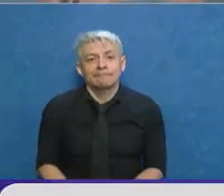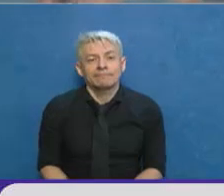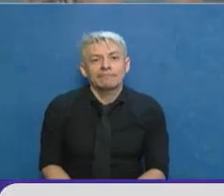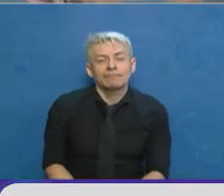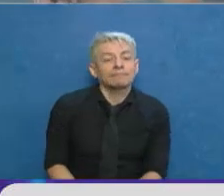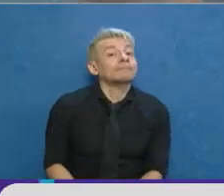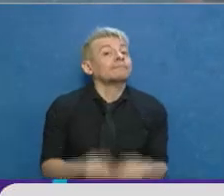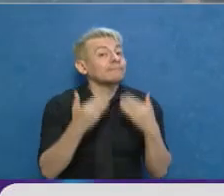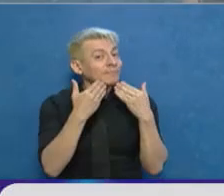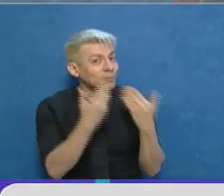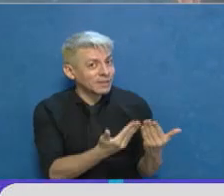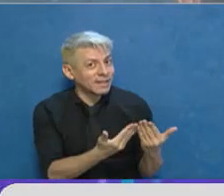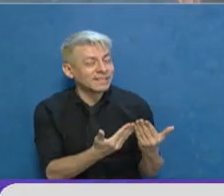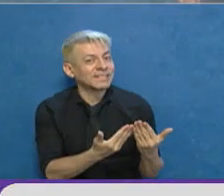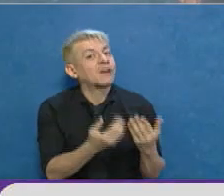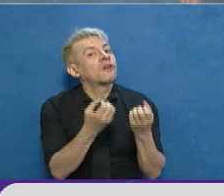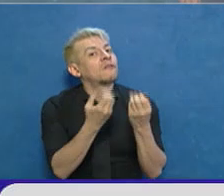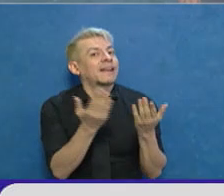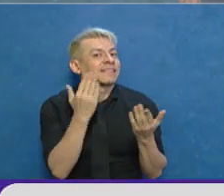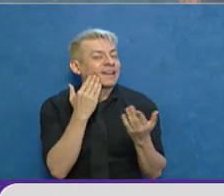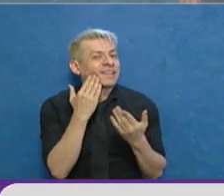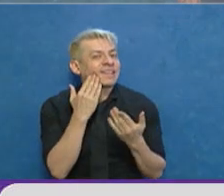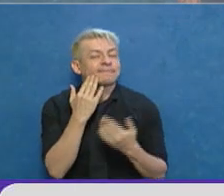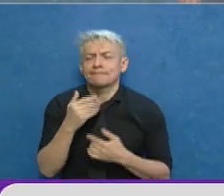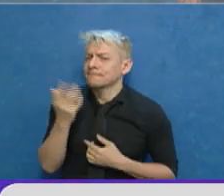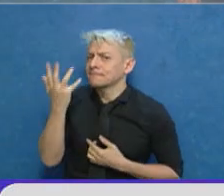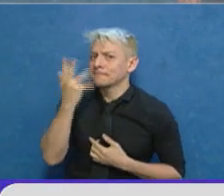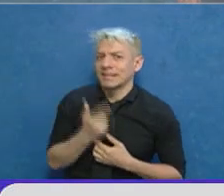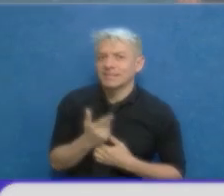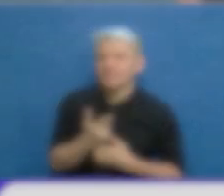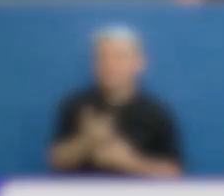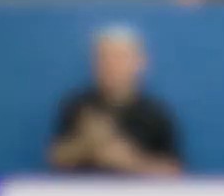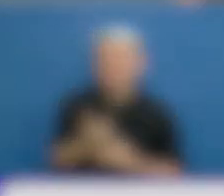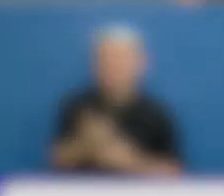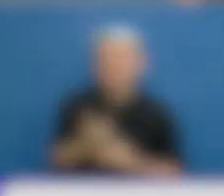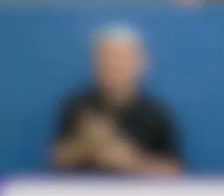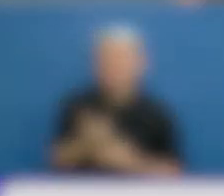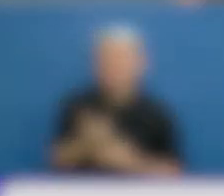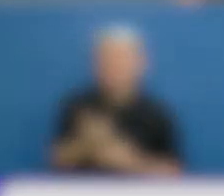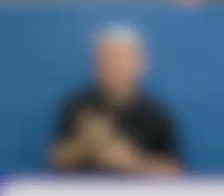Muchísimas gracias. Ha sido muy amable. Que tenga buenas tardes. Bueno, un placer, ¿eh? Igualmente. Hasta luego. Buenas tardes.